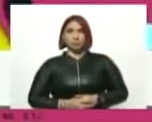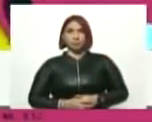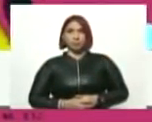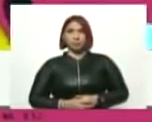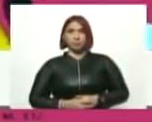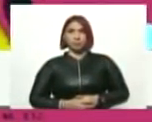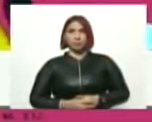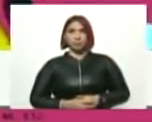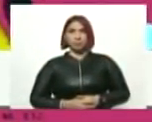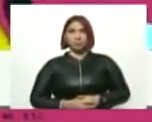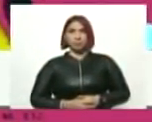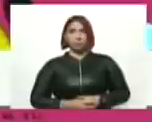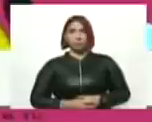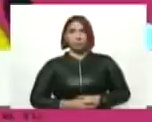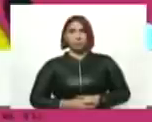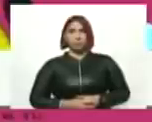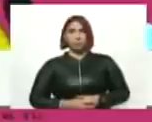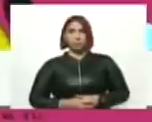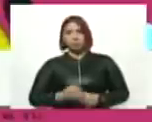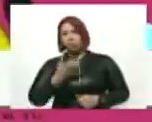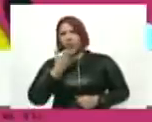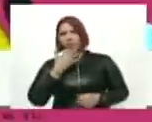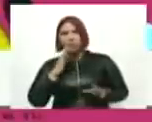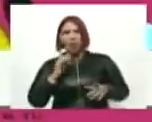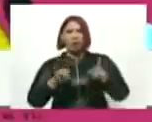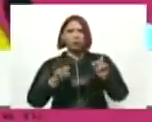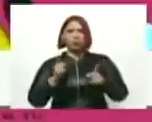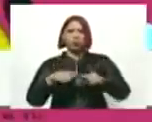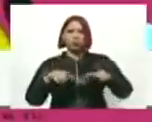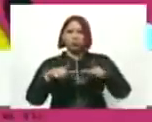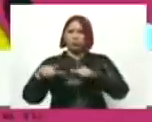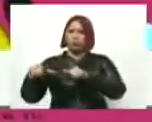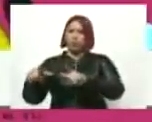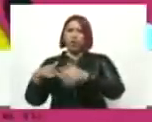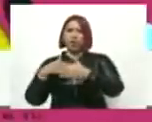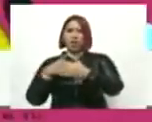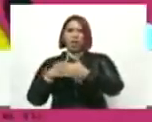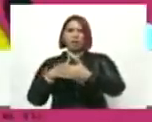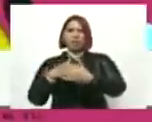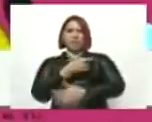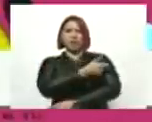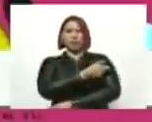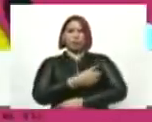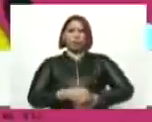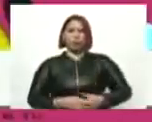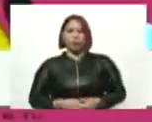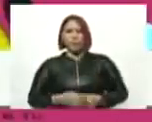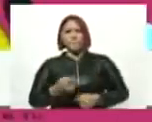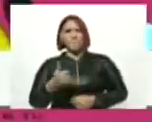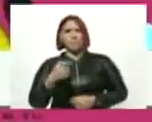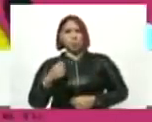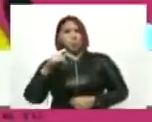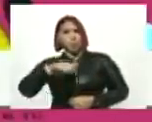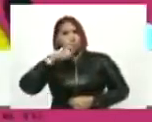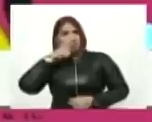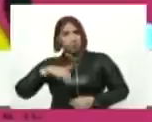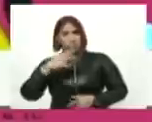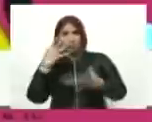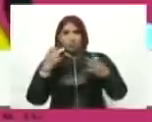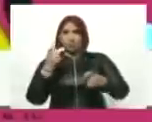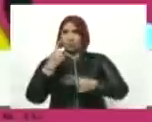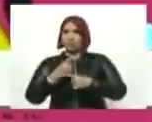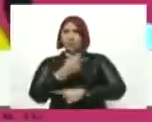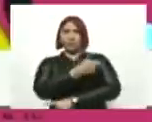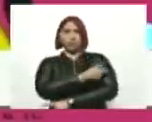bueno, tendencia de algunos sectores a ser antivacuna. Es muy poco. Aquí el pueblo ha entendido que debe